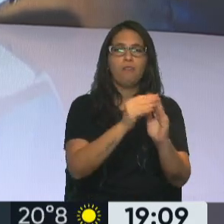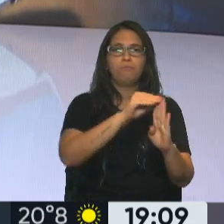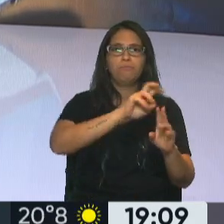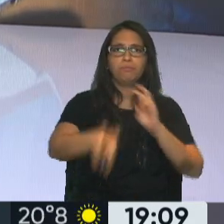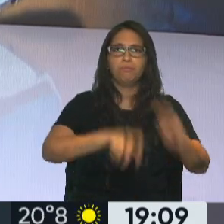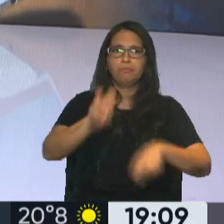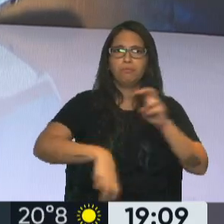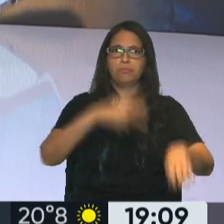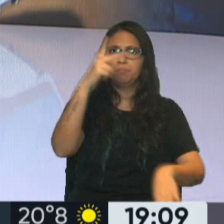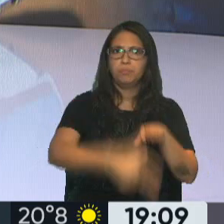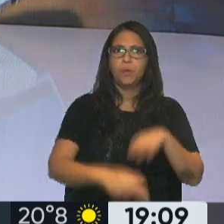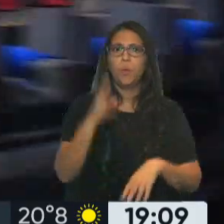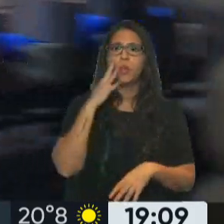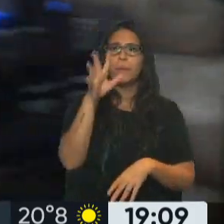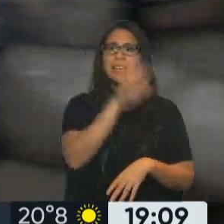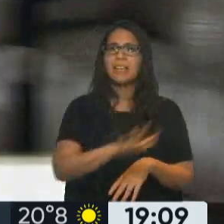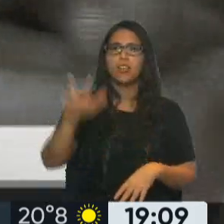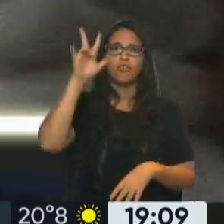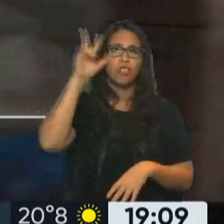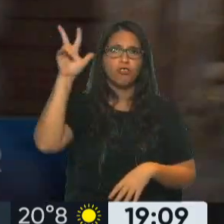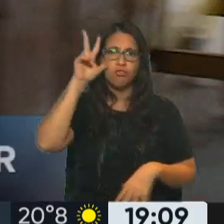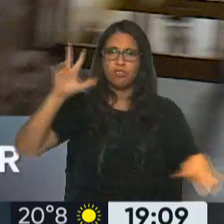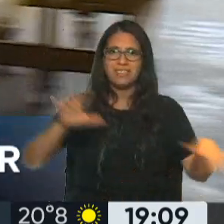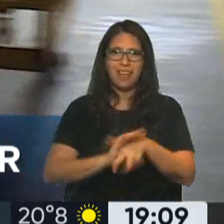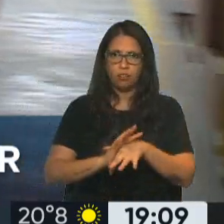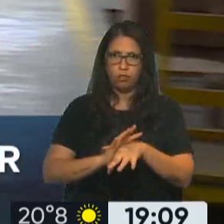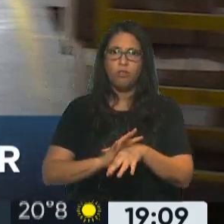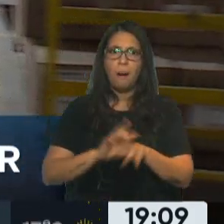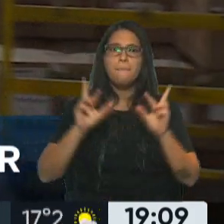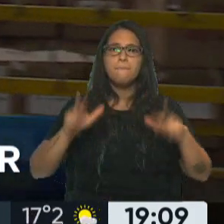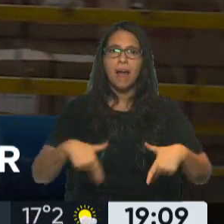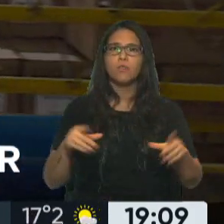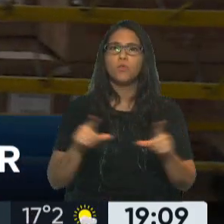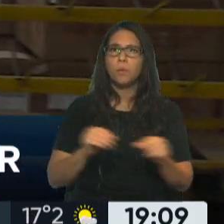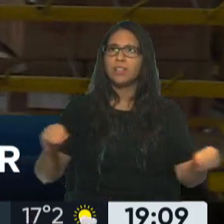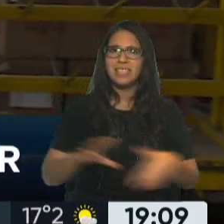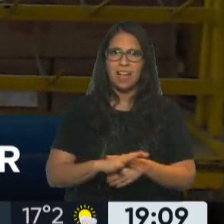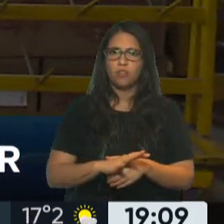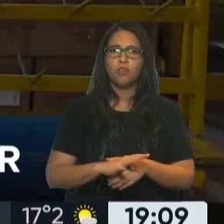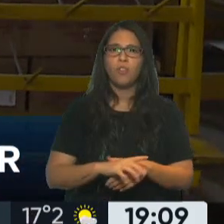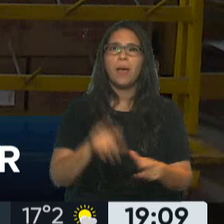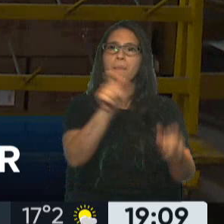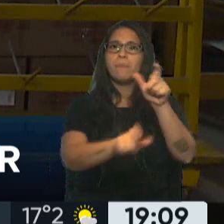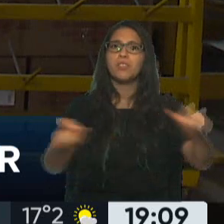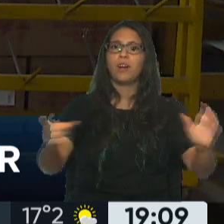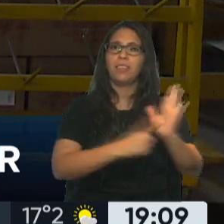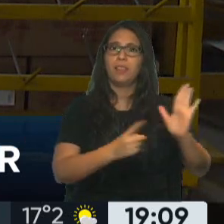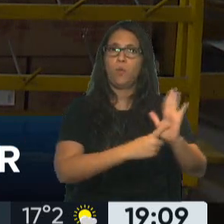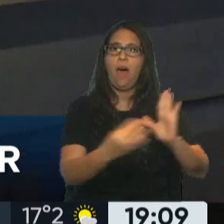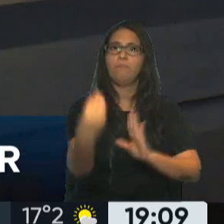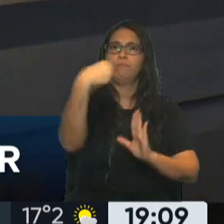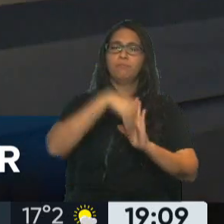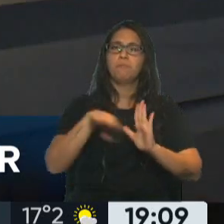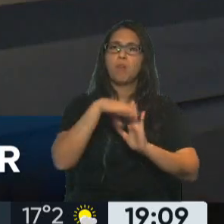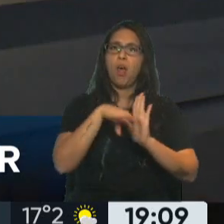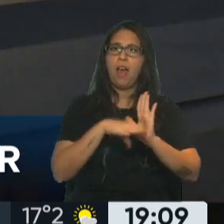hablando de 4.588, para hablar en concreto y no y con la cifra de titulares del programa,